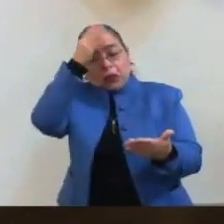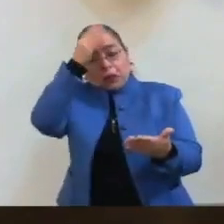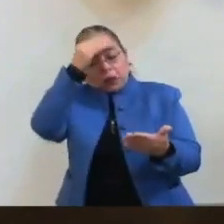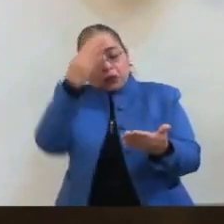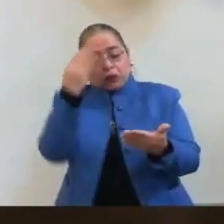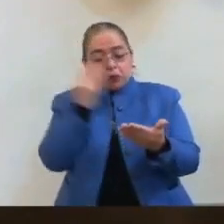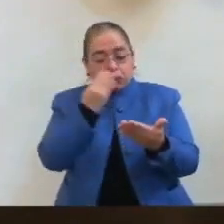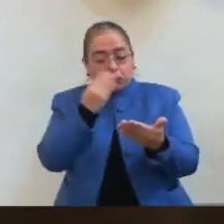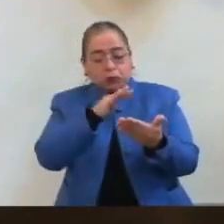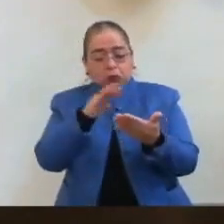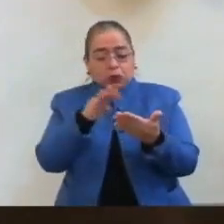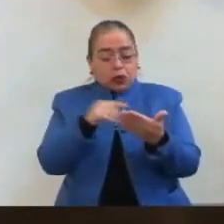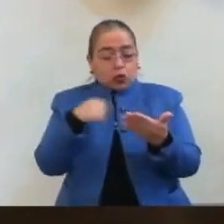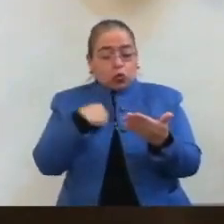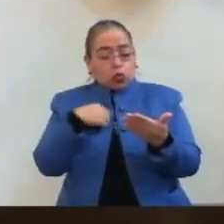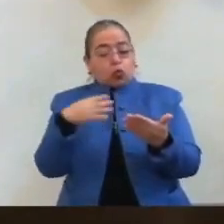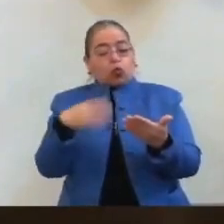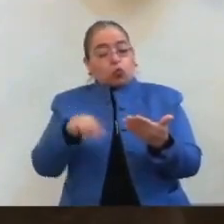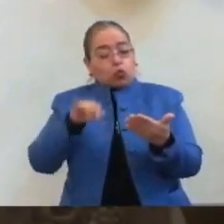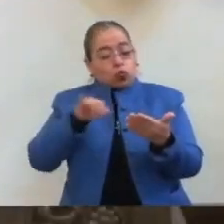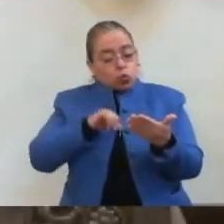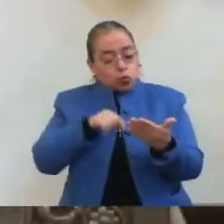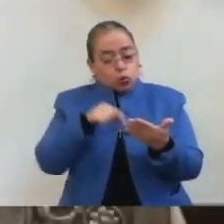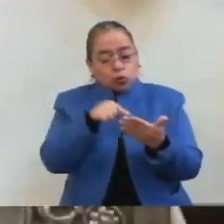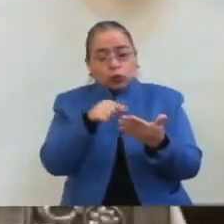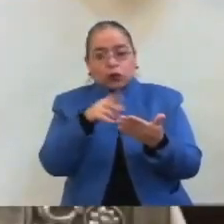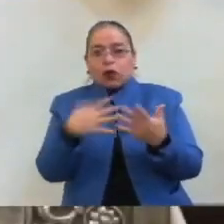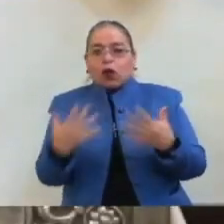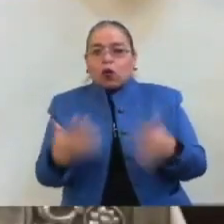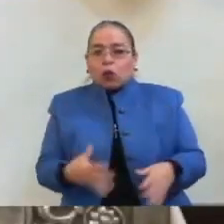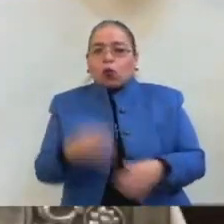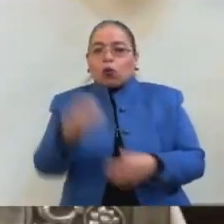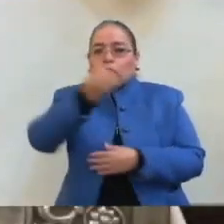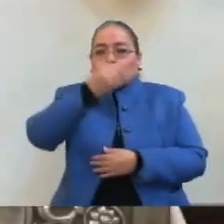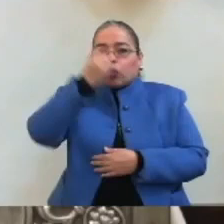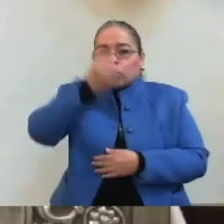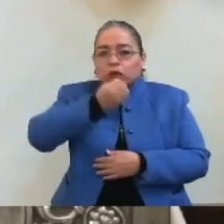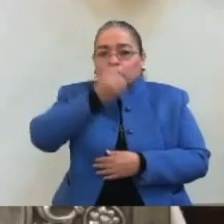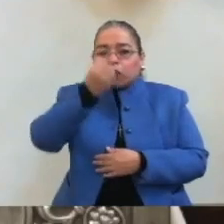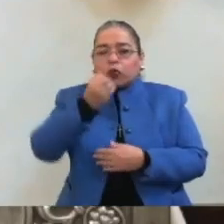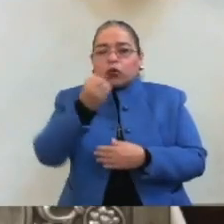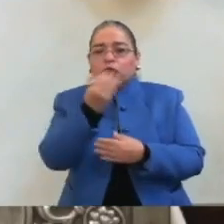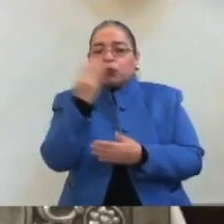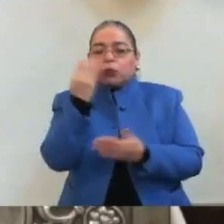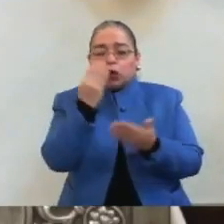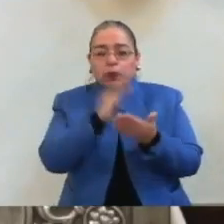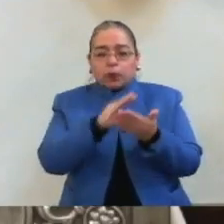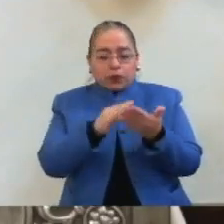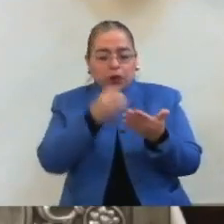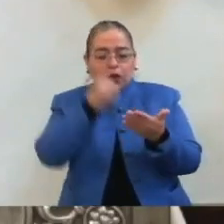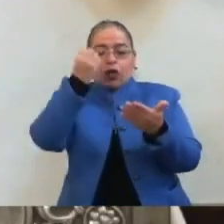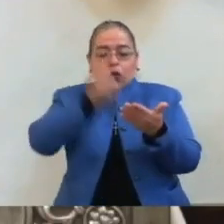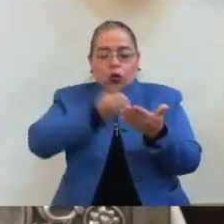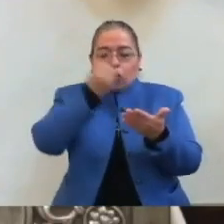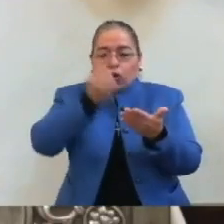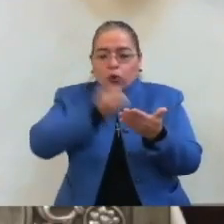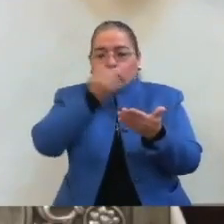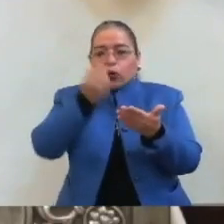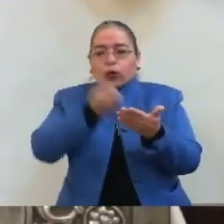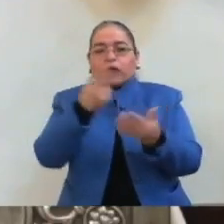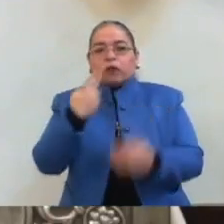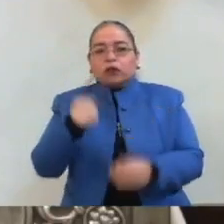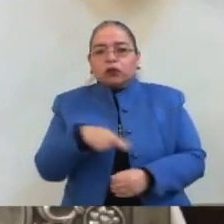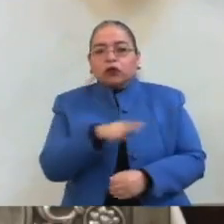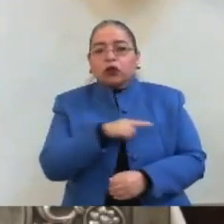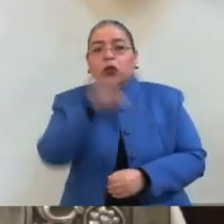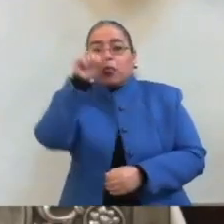escritura por eso ahora vamos con ella por eso tratamos